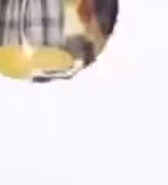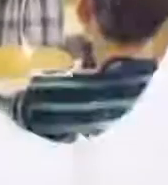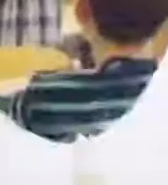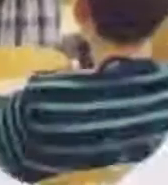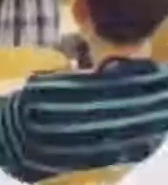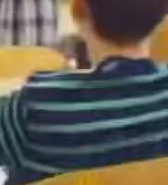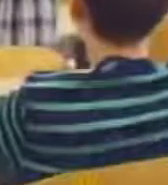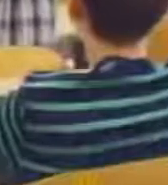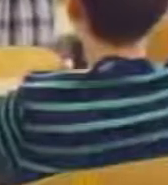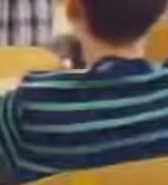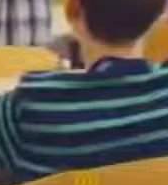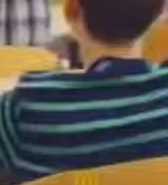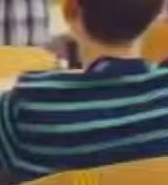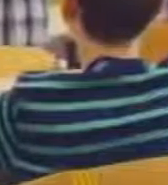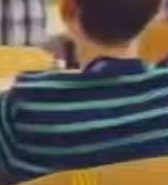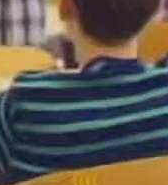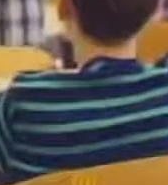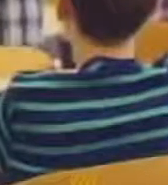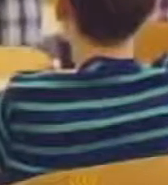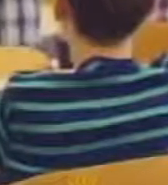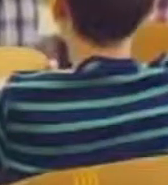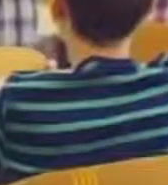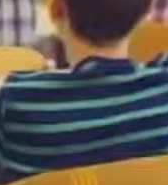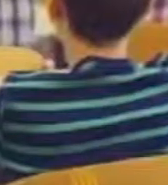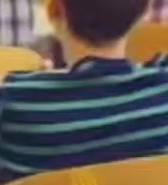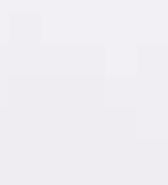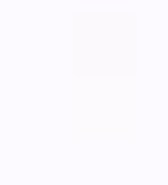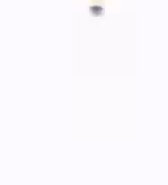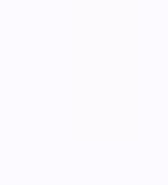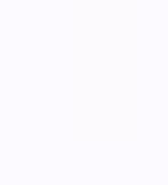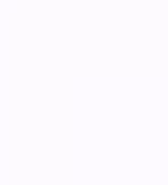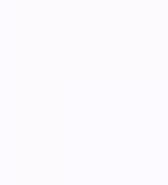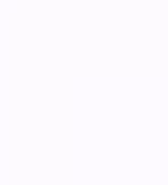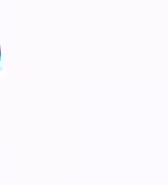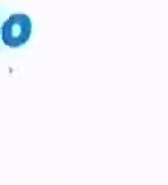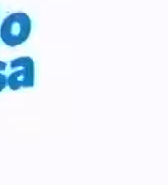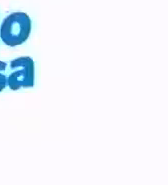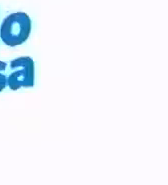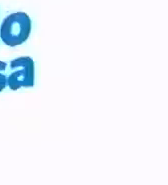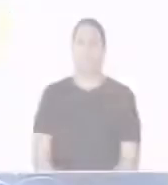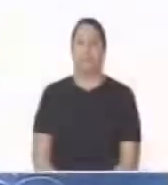A continuación, comunicación y lenguaje segundo básico.